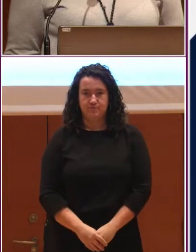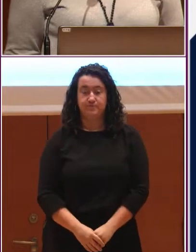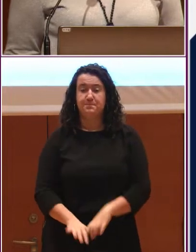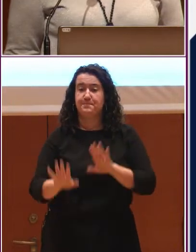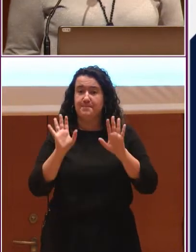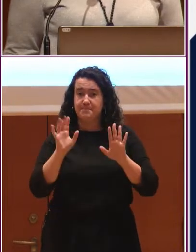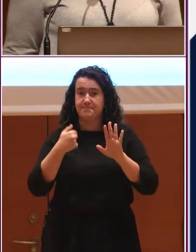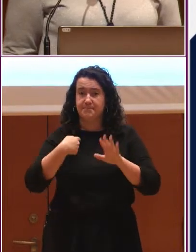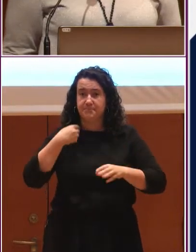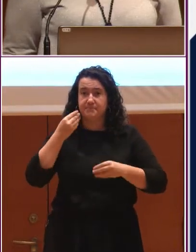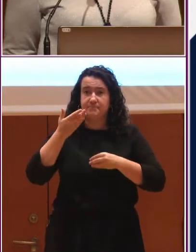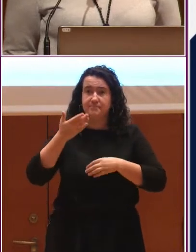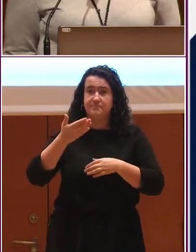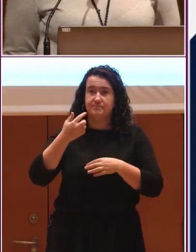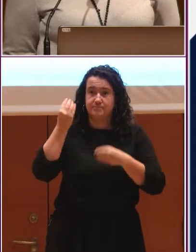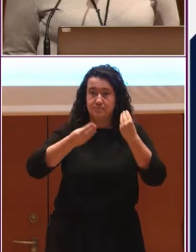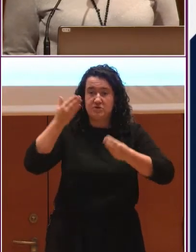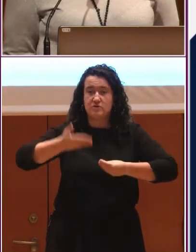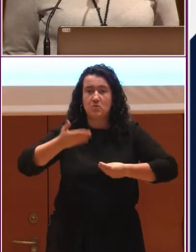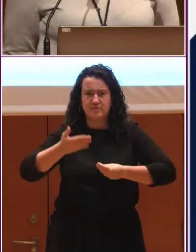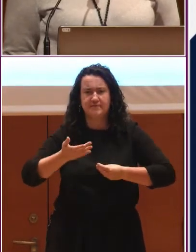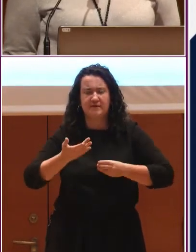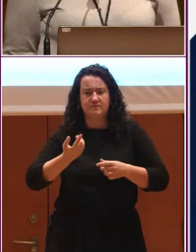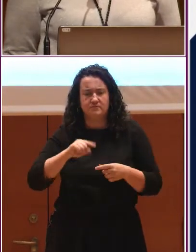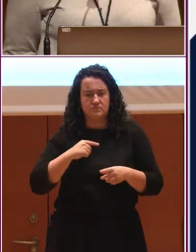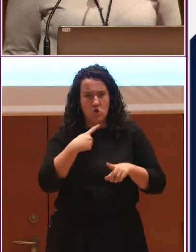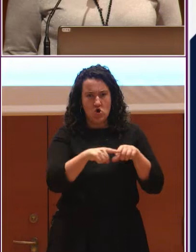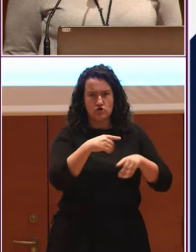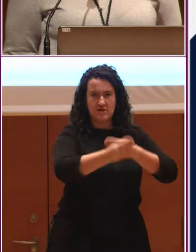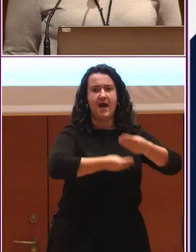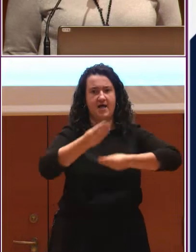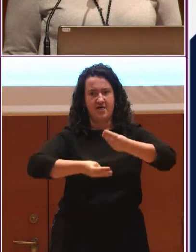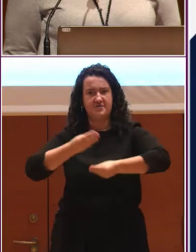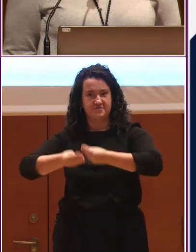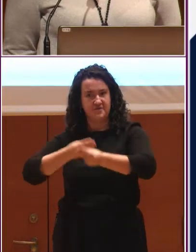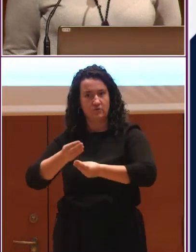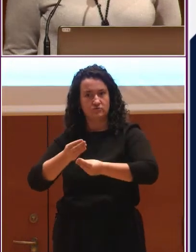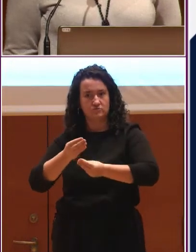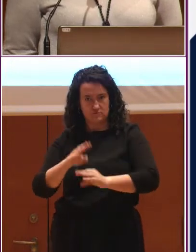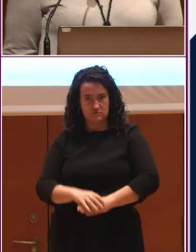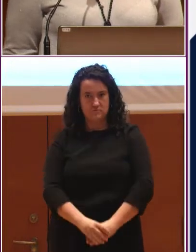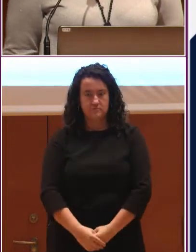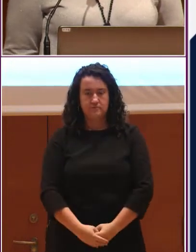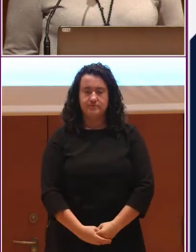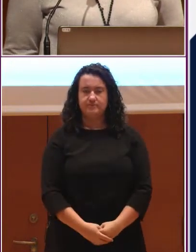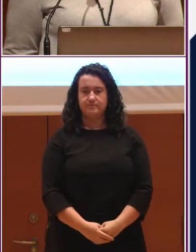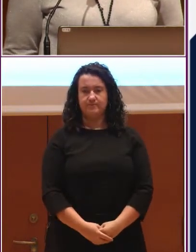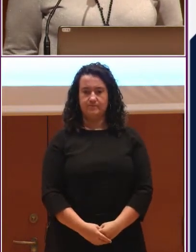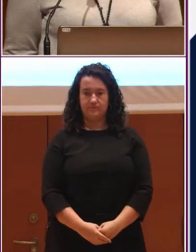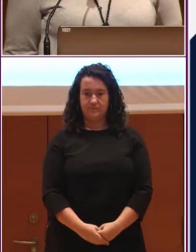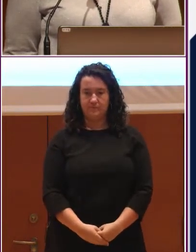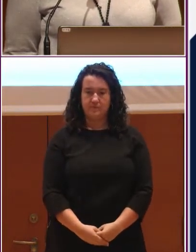cosas normalmente no se especializan y no somos muy buenas en nada pero yo creo